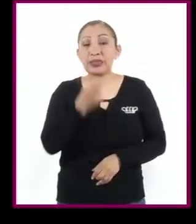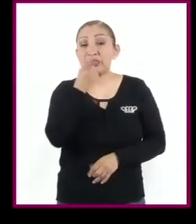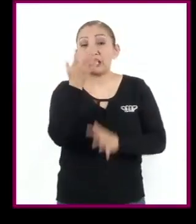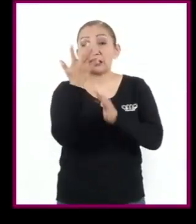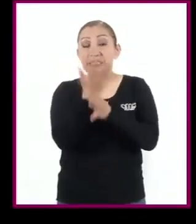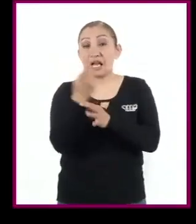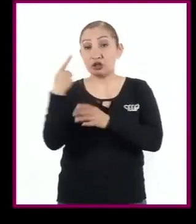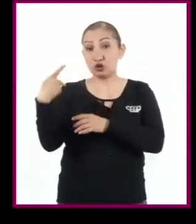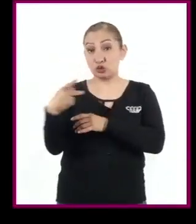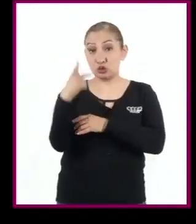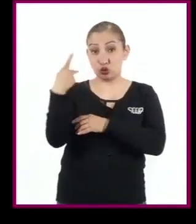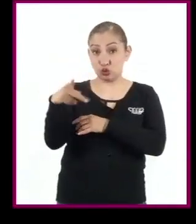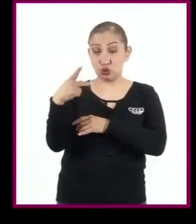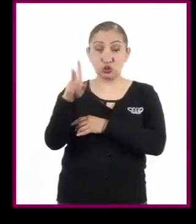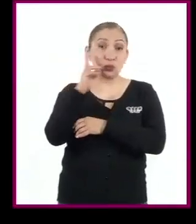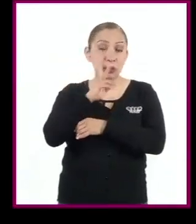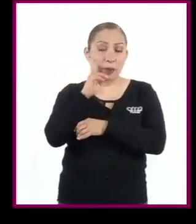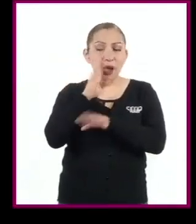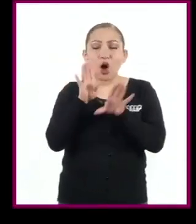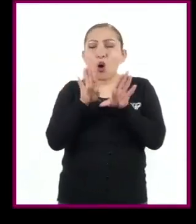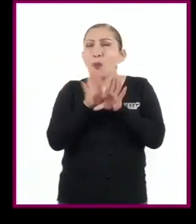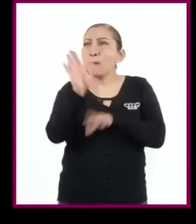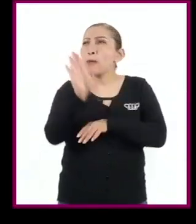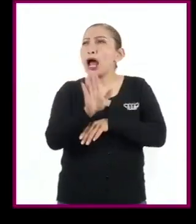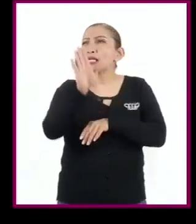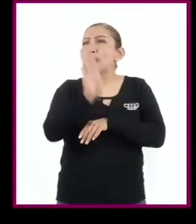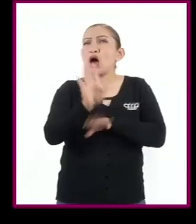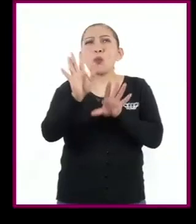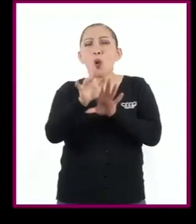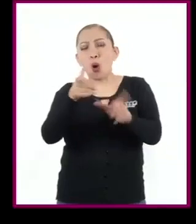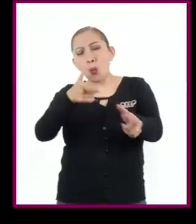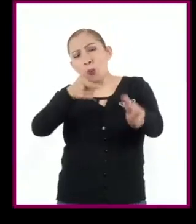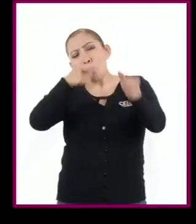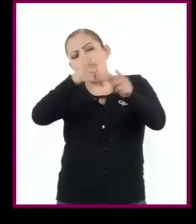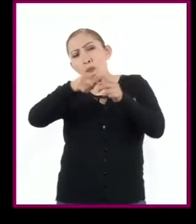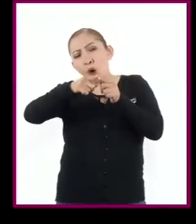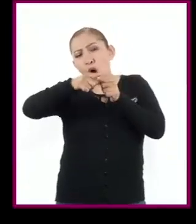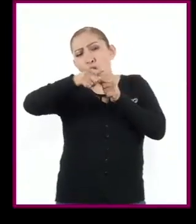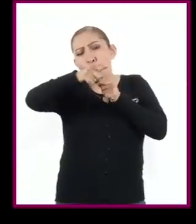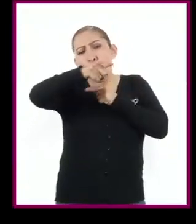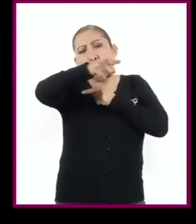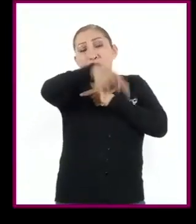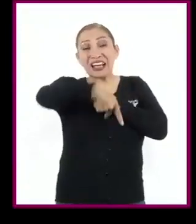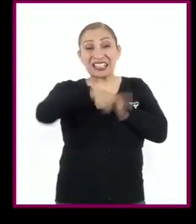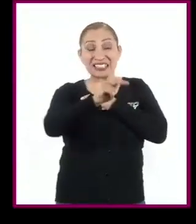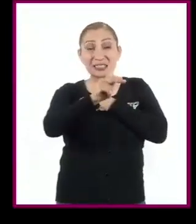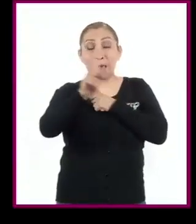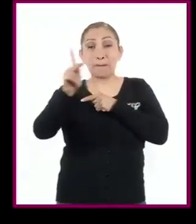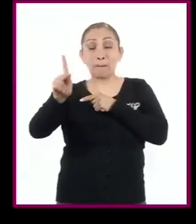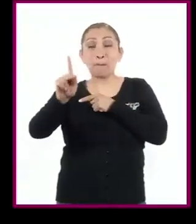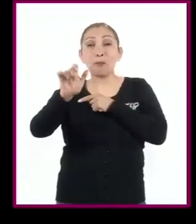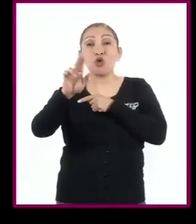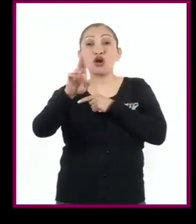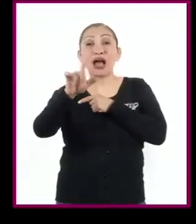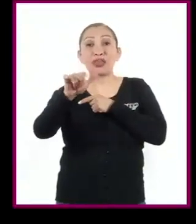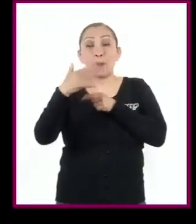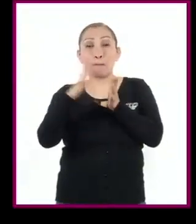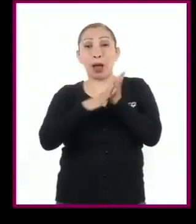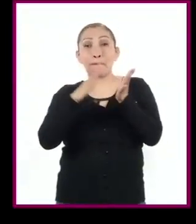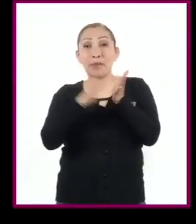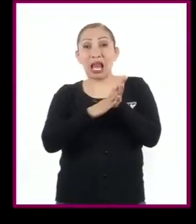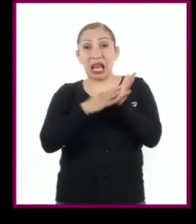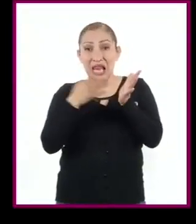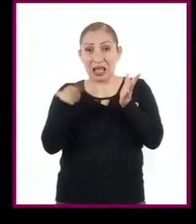dijo que su experimento fue como si dispararas un proyectil de 15 pulgadas a un papel